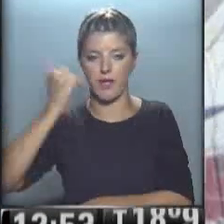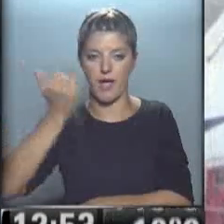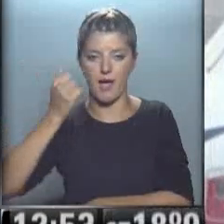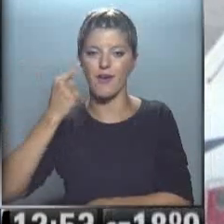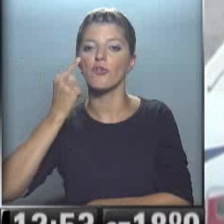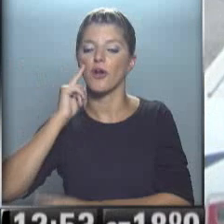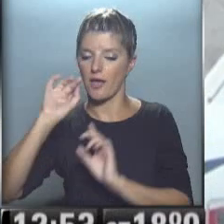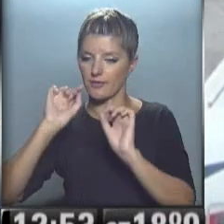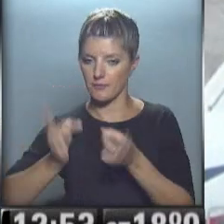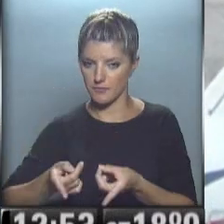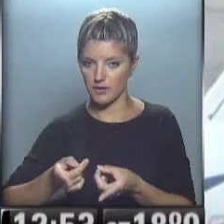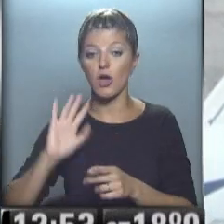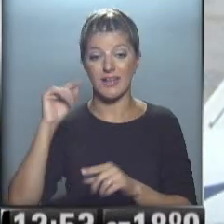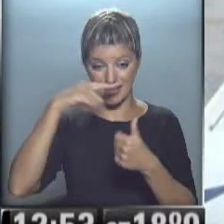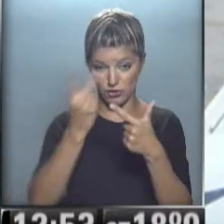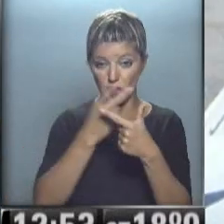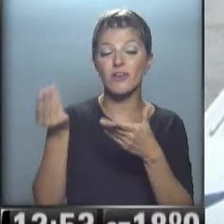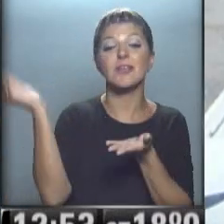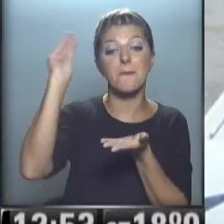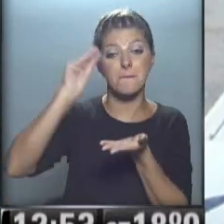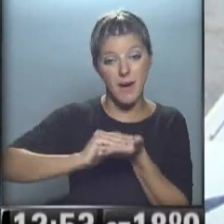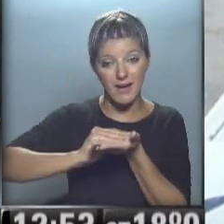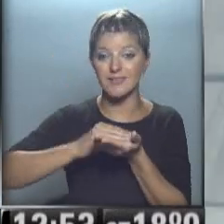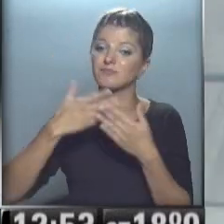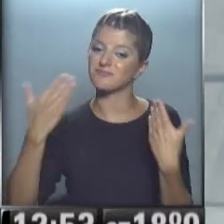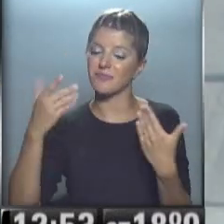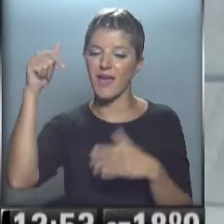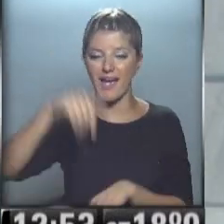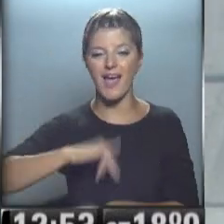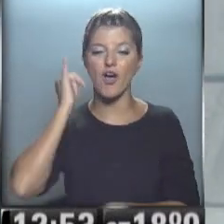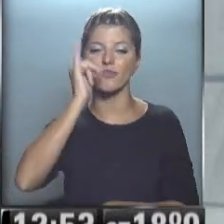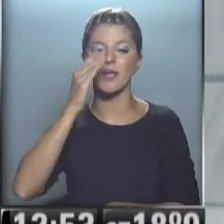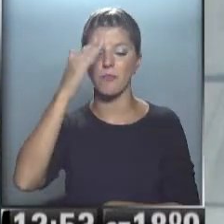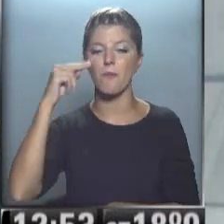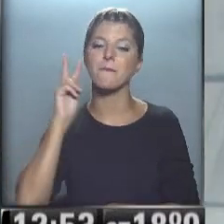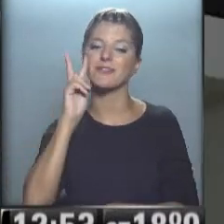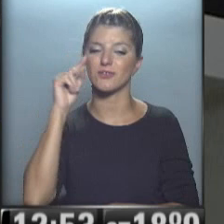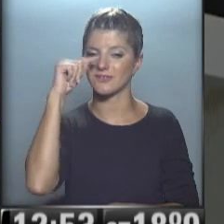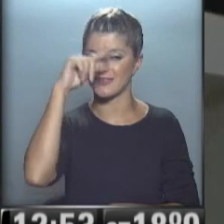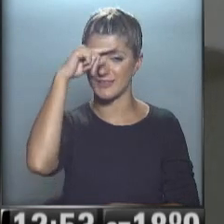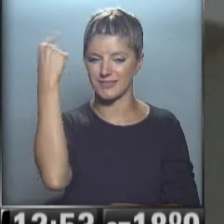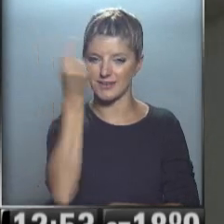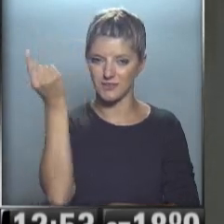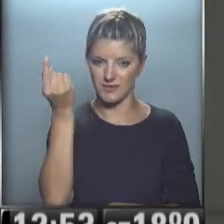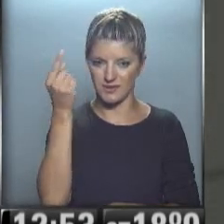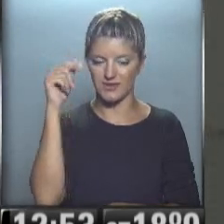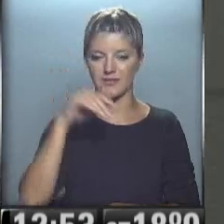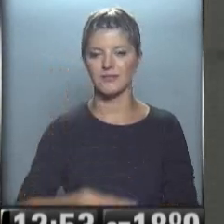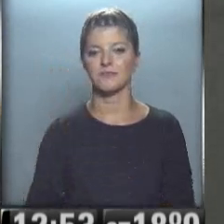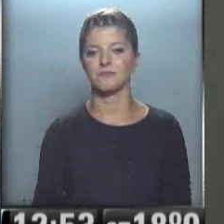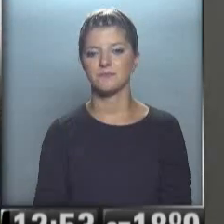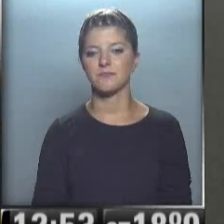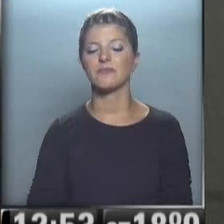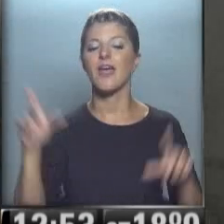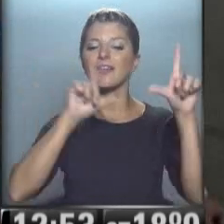vigiladas del mundo todo esto y mucho más como siempre se lo contamos en visión s internacional